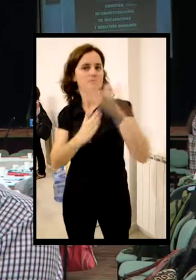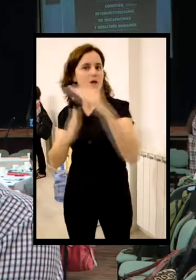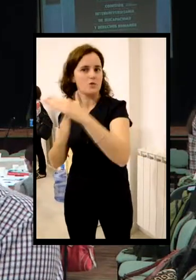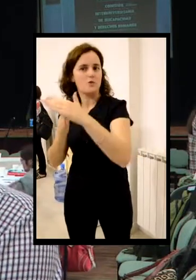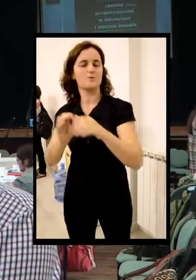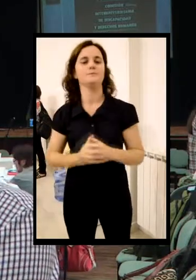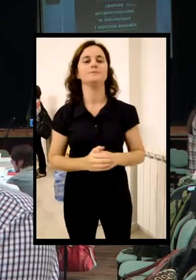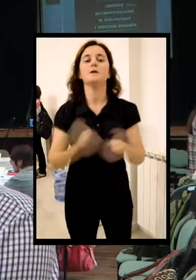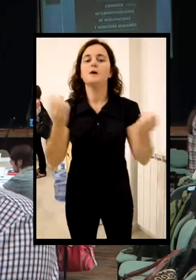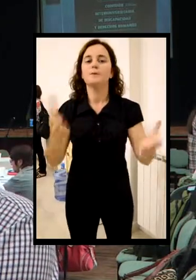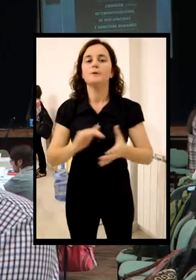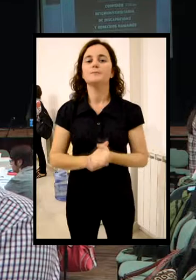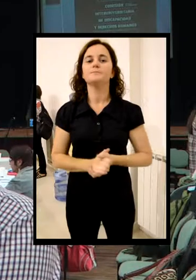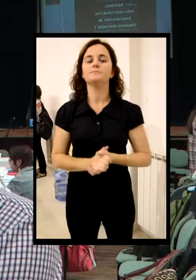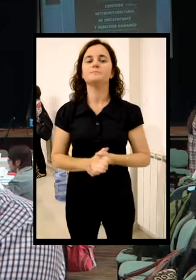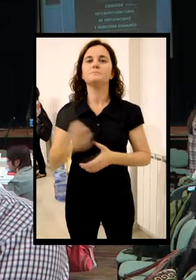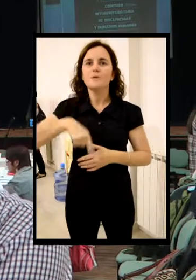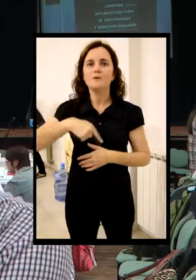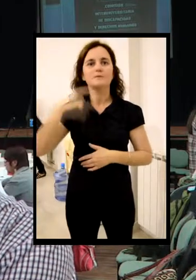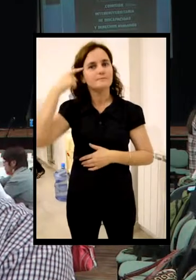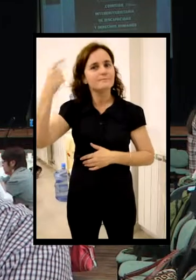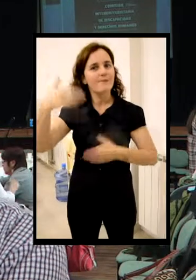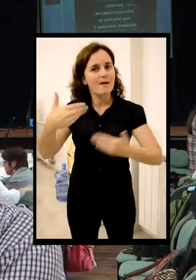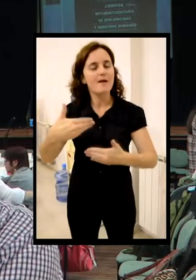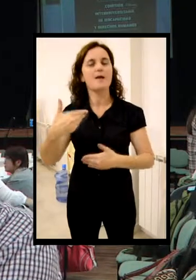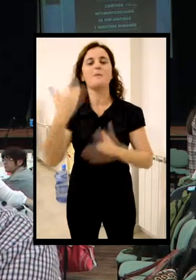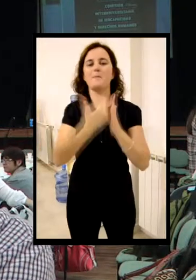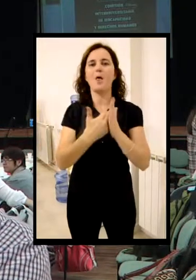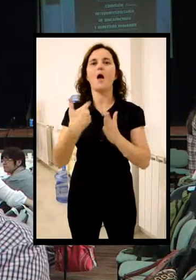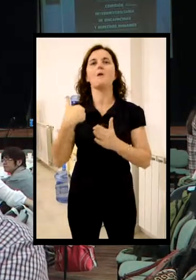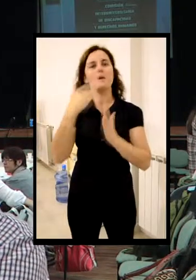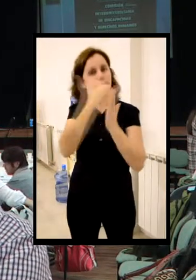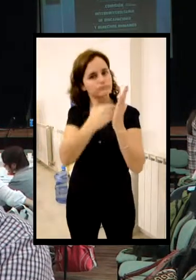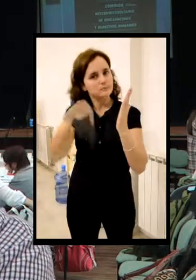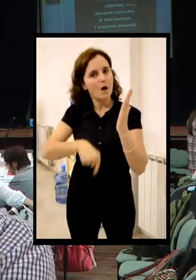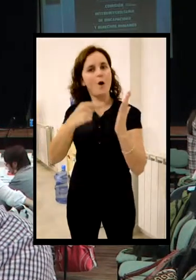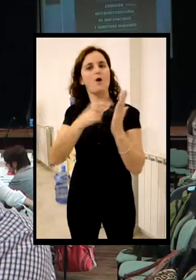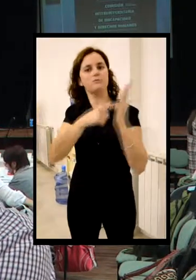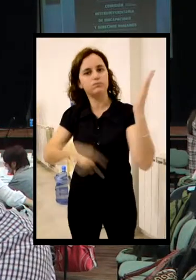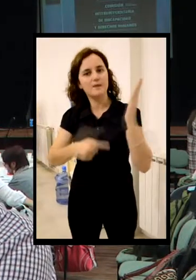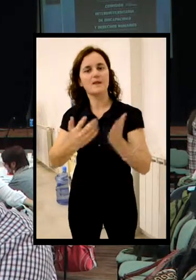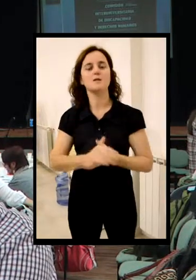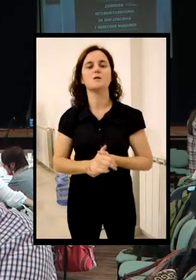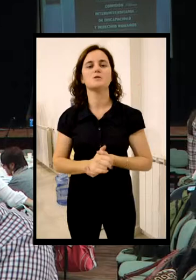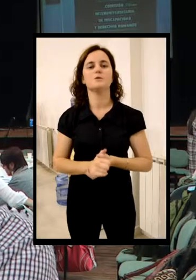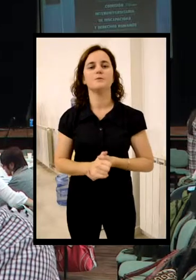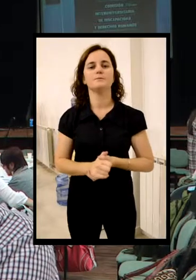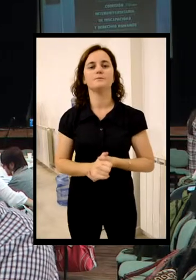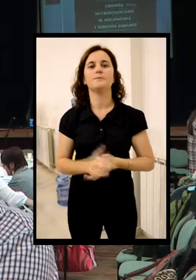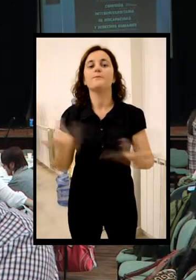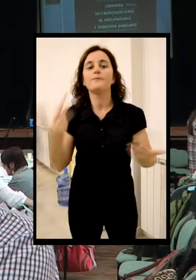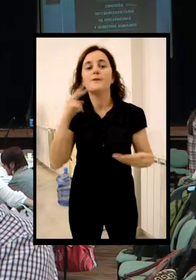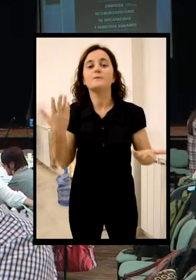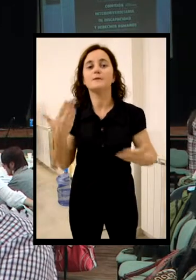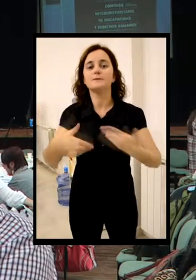así que bueno con muchas expectativas el programa es bastante extenso para esta oportunidad y vamos a ver